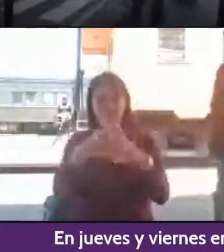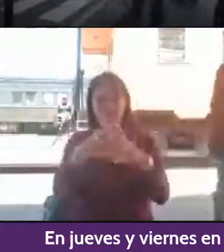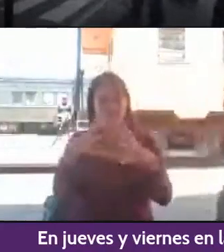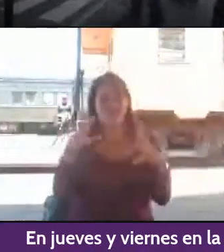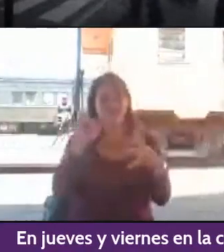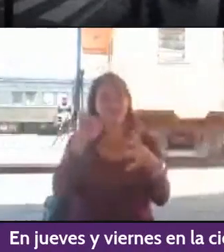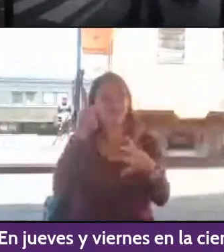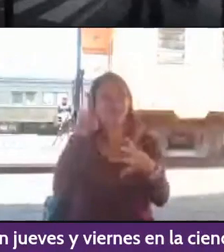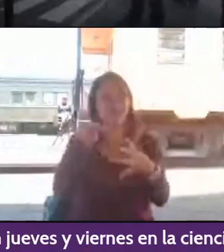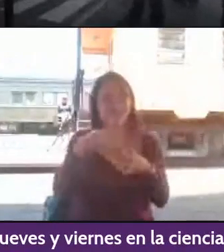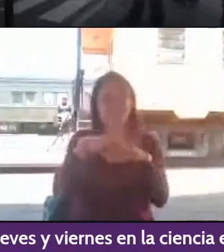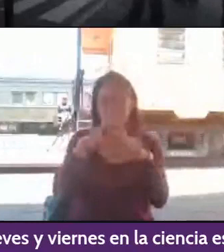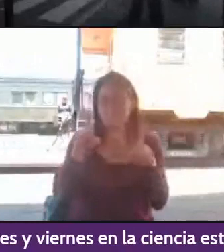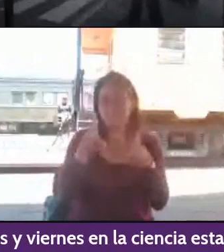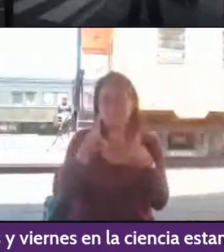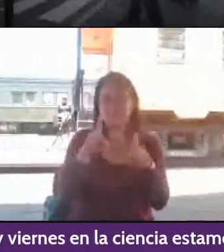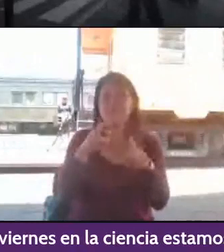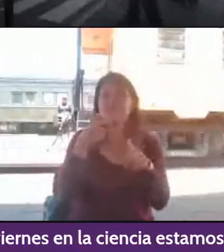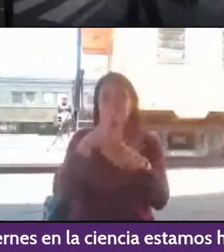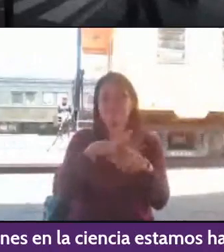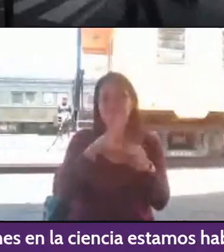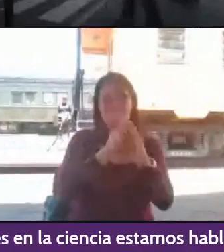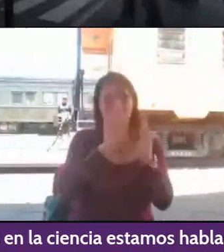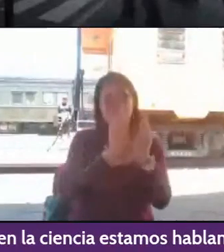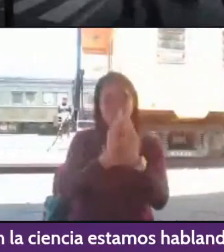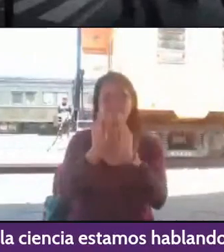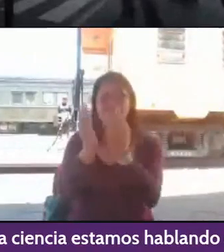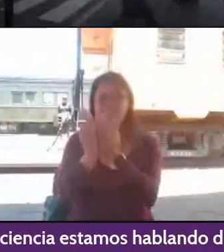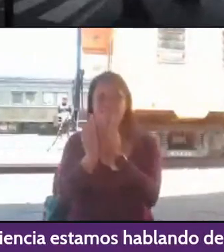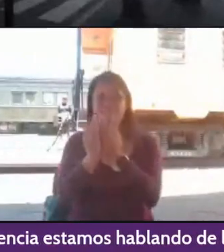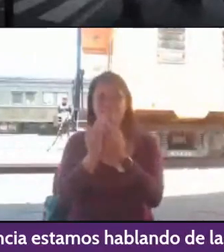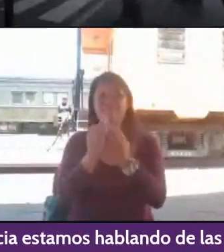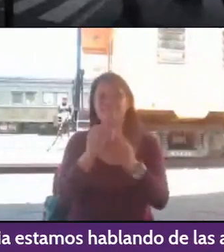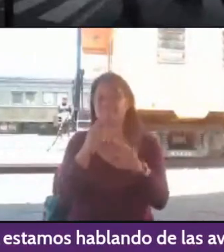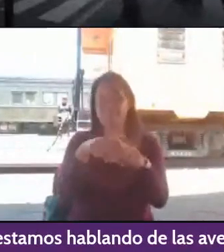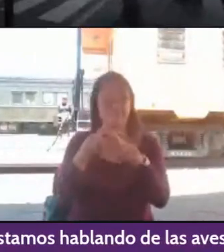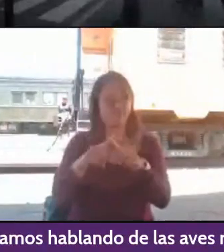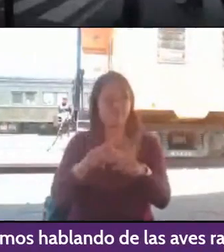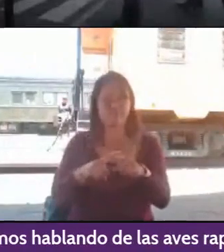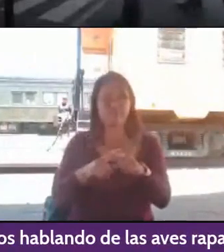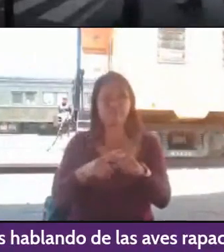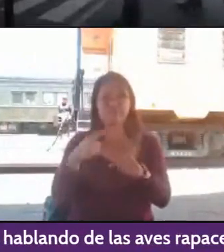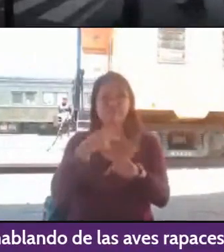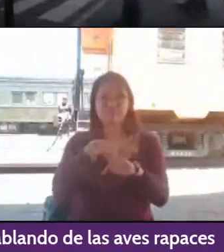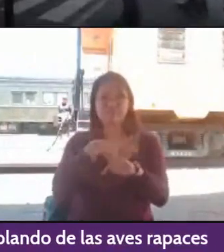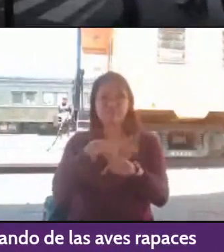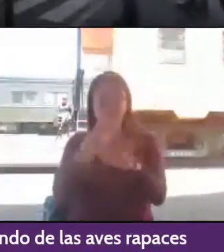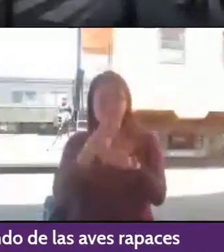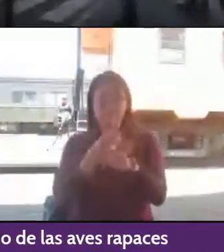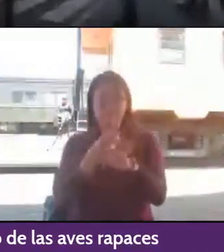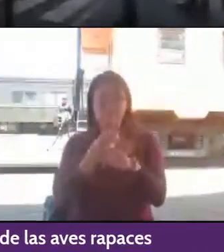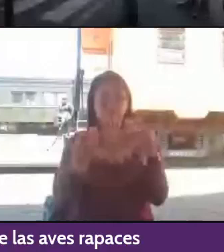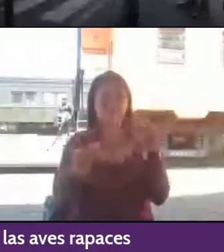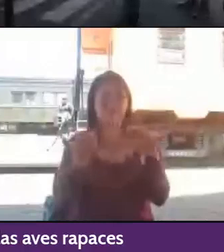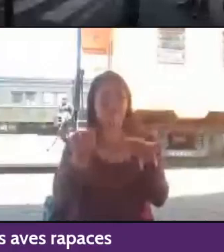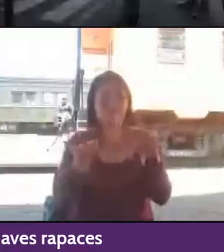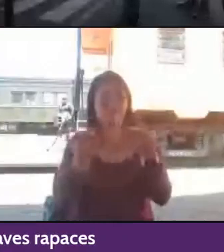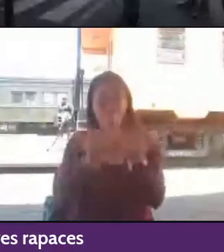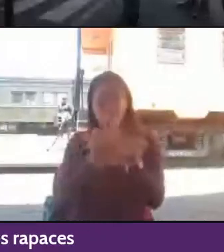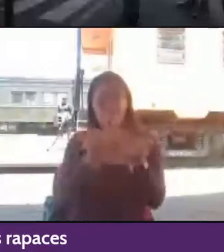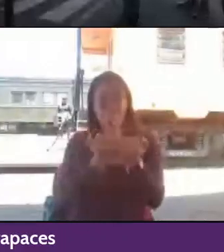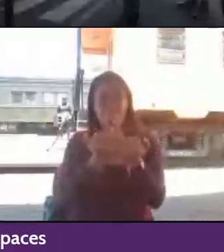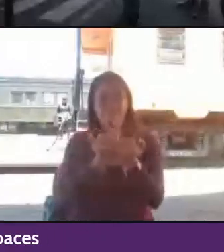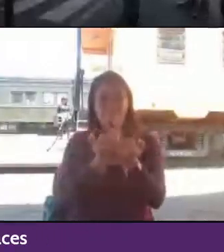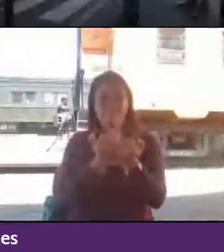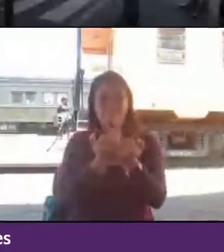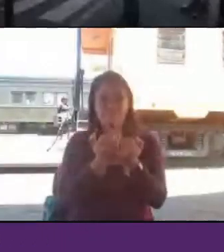una gran variedad de formas y de tamaños. Otra más, por favor. Así que tenemos en este segundo punto un empate. Los dos van a presentar una